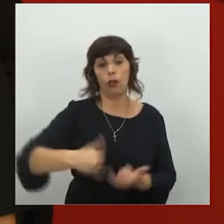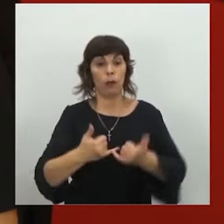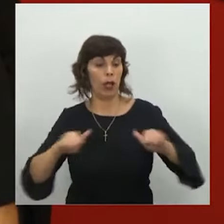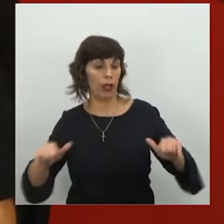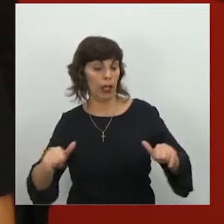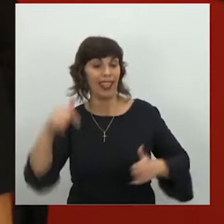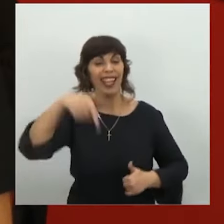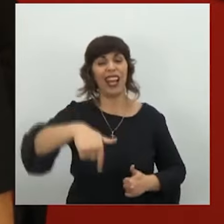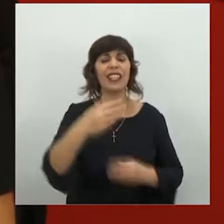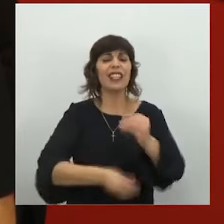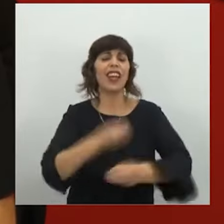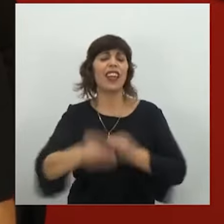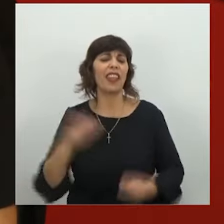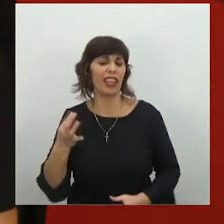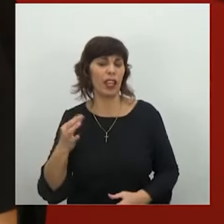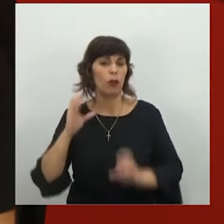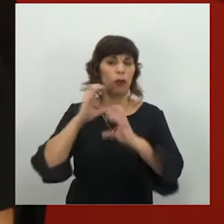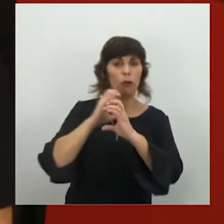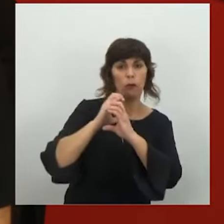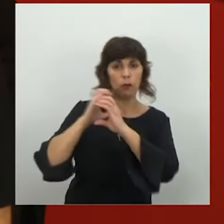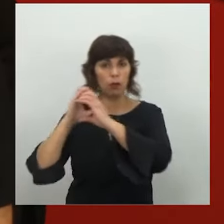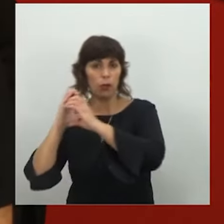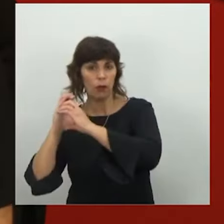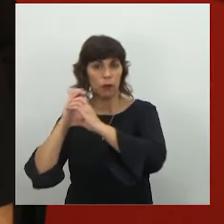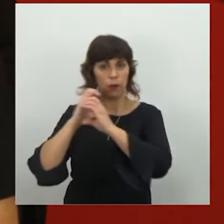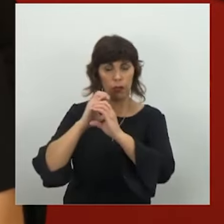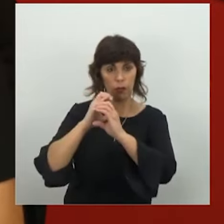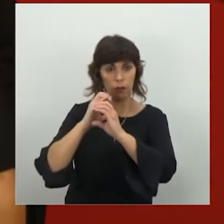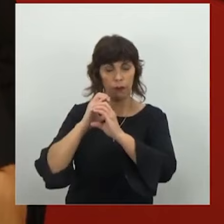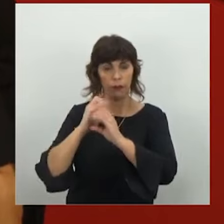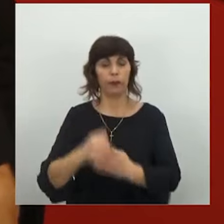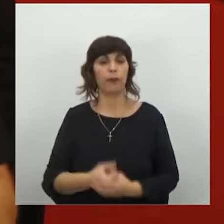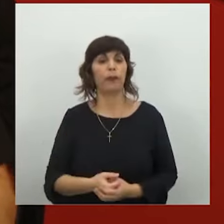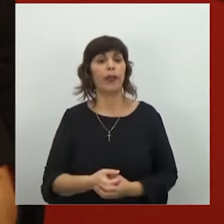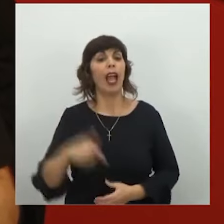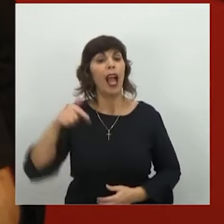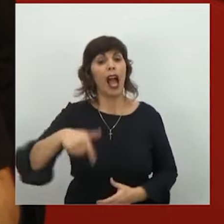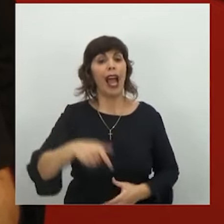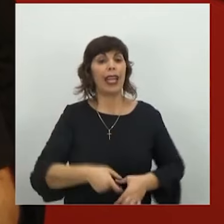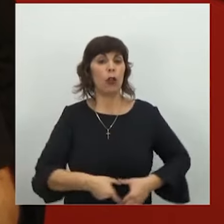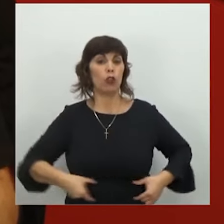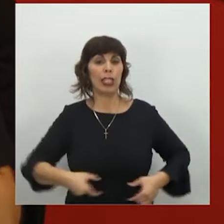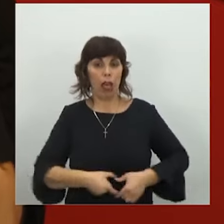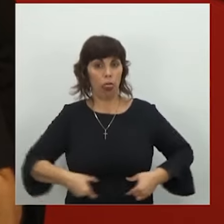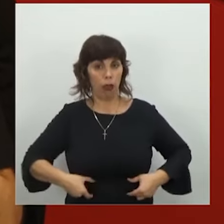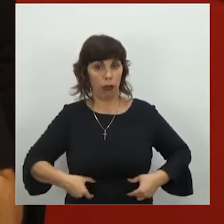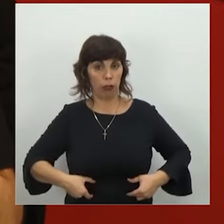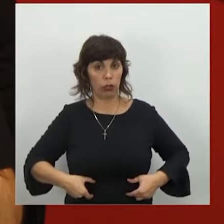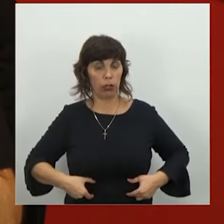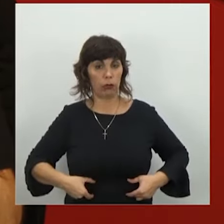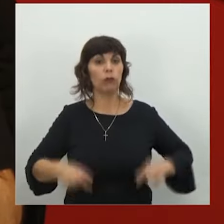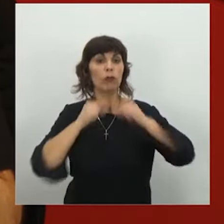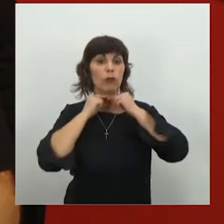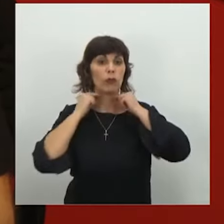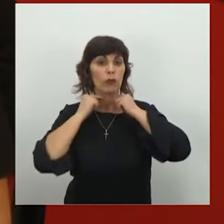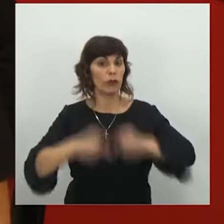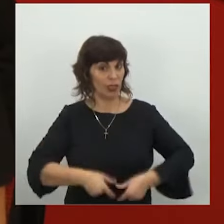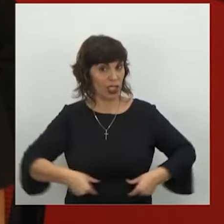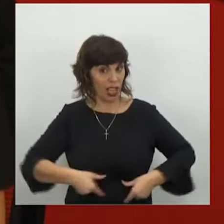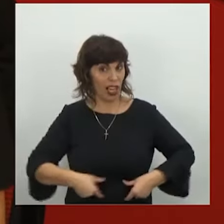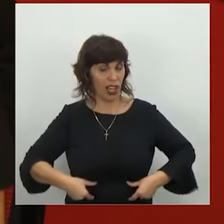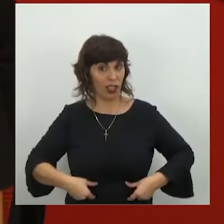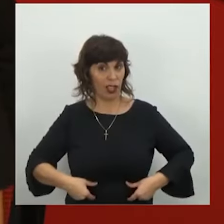En esa procesión, los sacerdotes, con un jarro de oro, iban